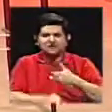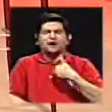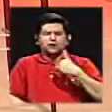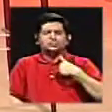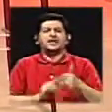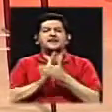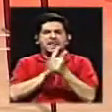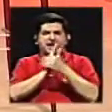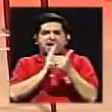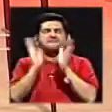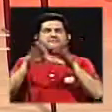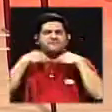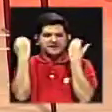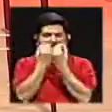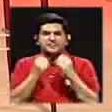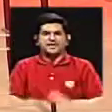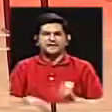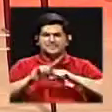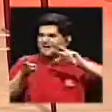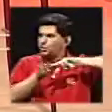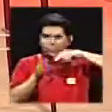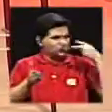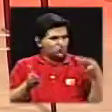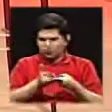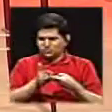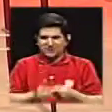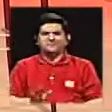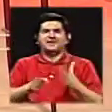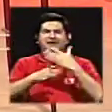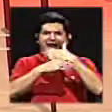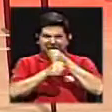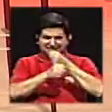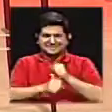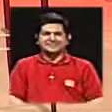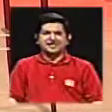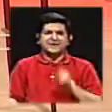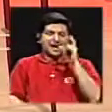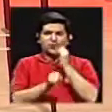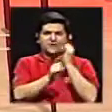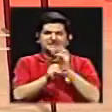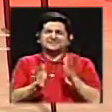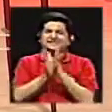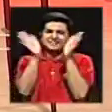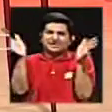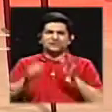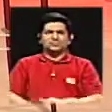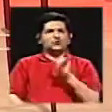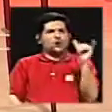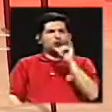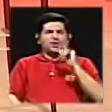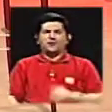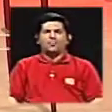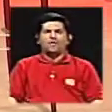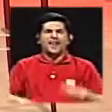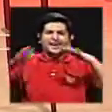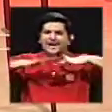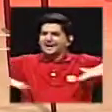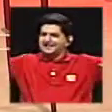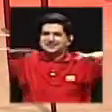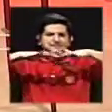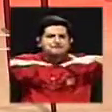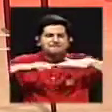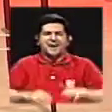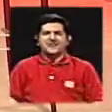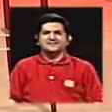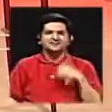una capacidad de organización. Pero eso no significa convertir a una institución pública en el escenario, en